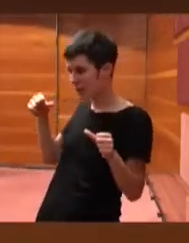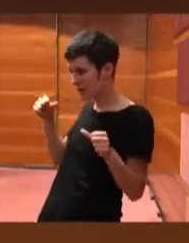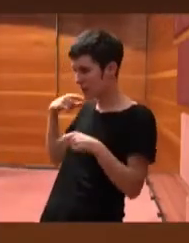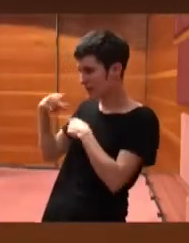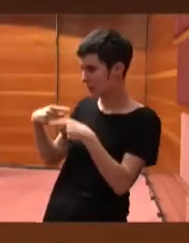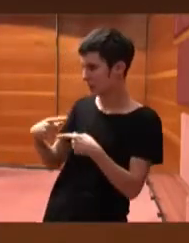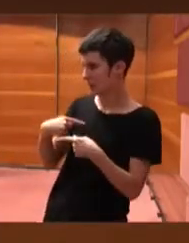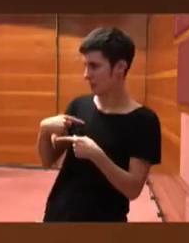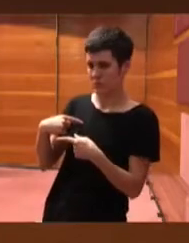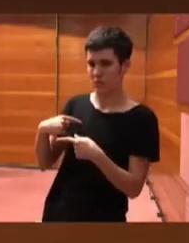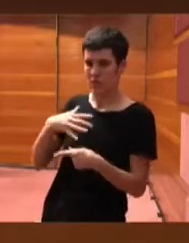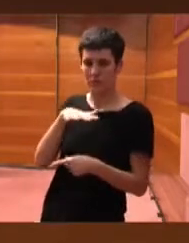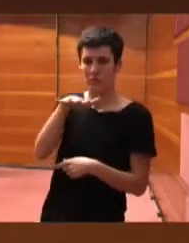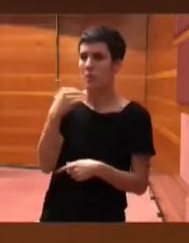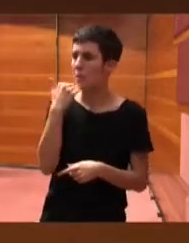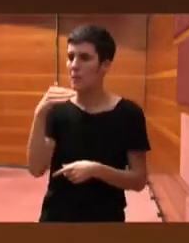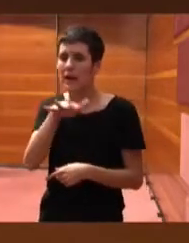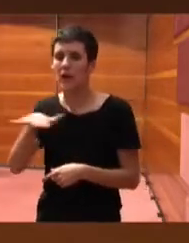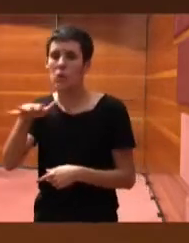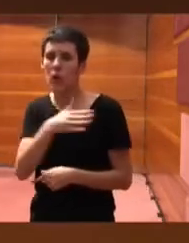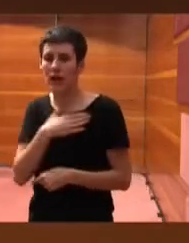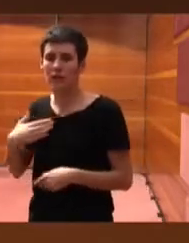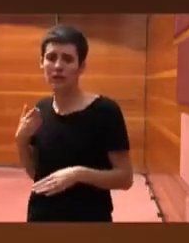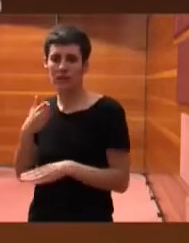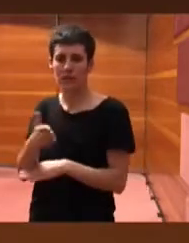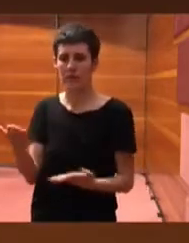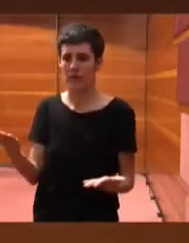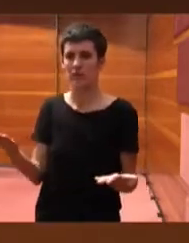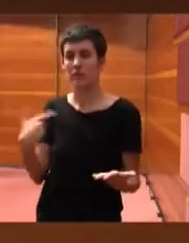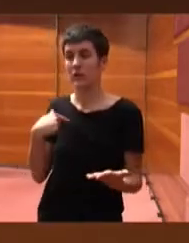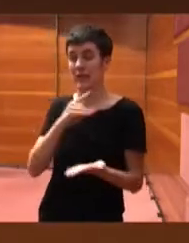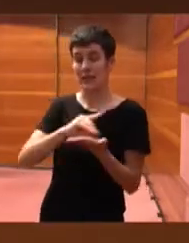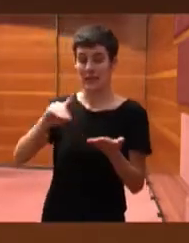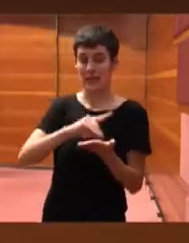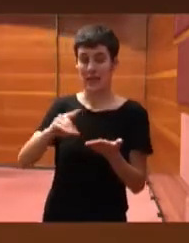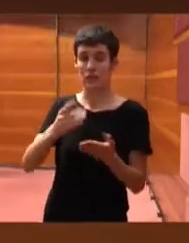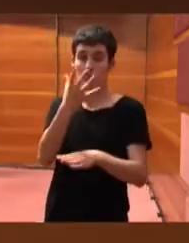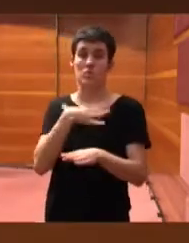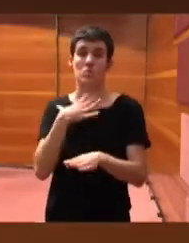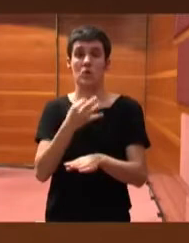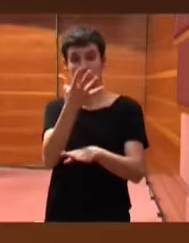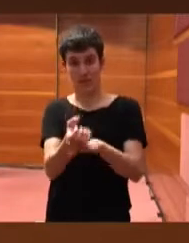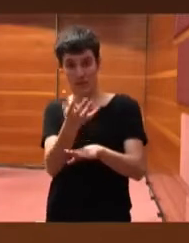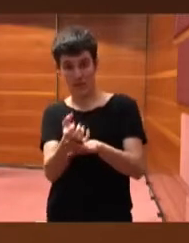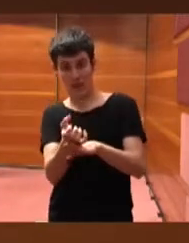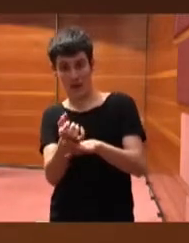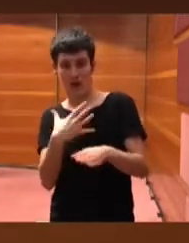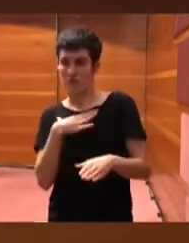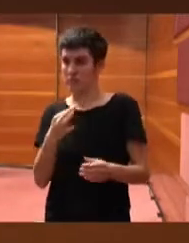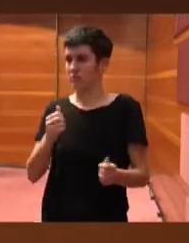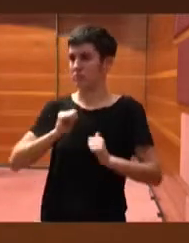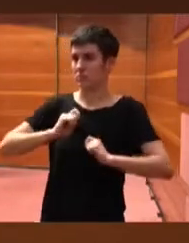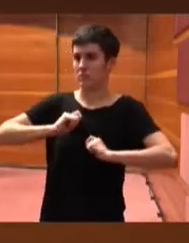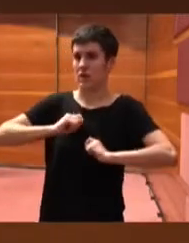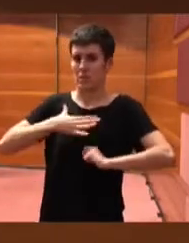parque quiero llevar a mi hijo. Lógicamente, como una ciudadana normal, a mí me das todos esos datos en un formato reutilizable, no sé qué, no lo voy a saber hacer,